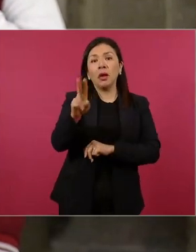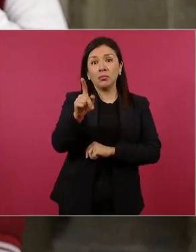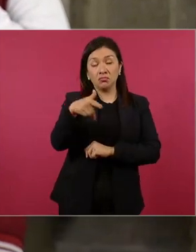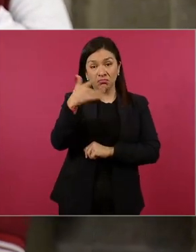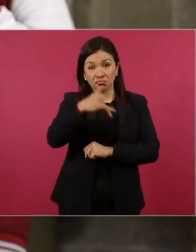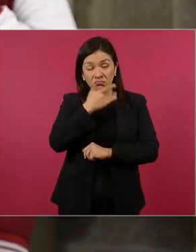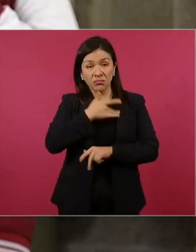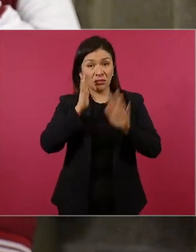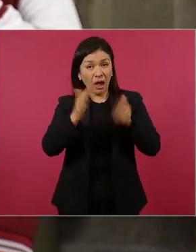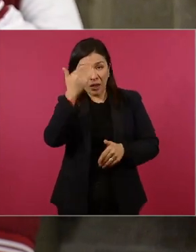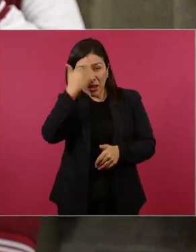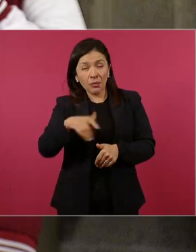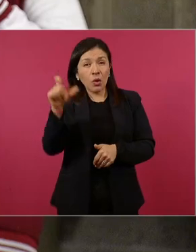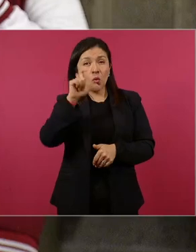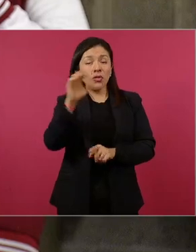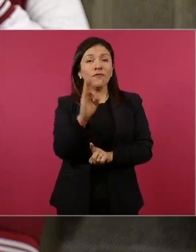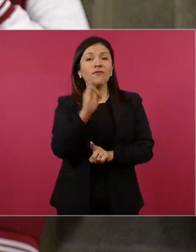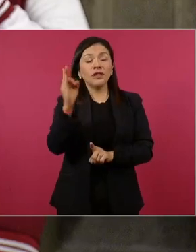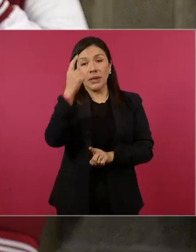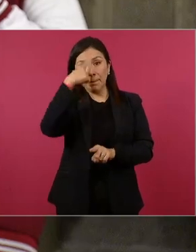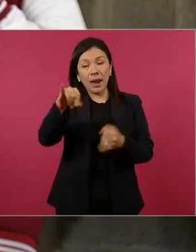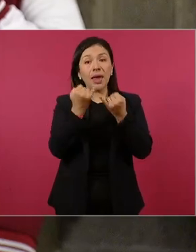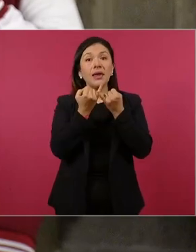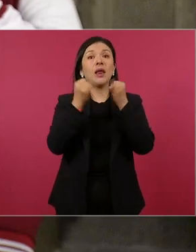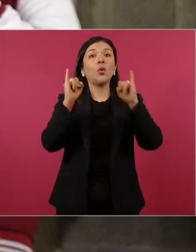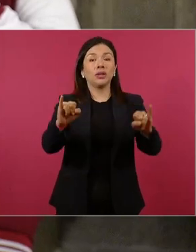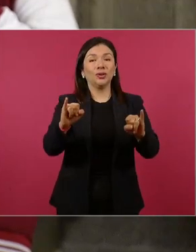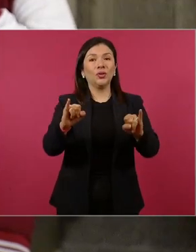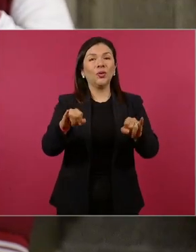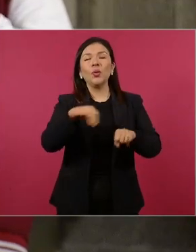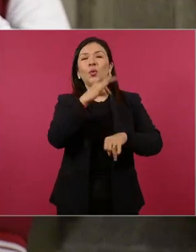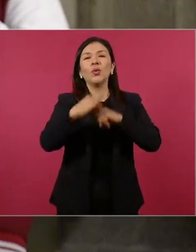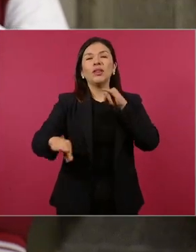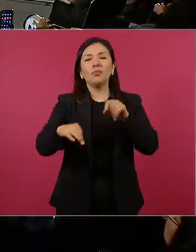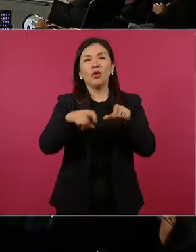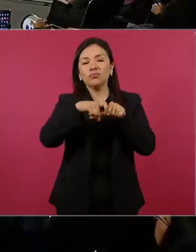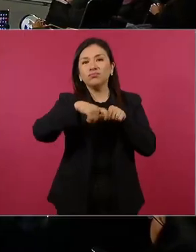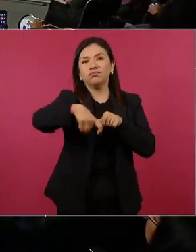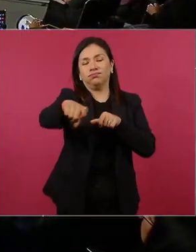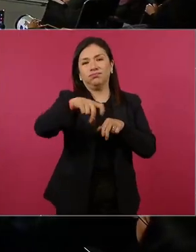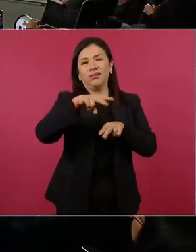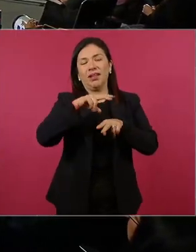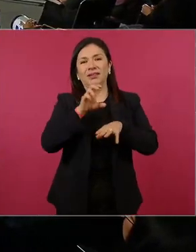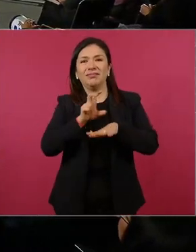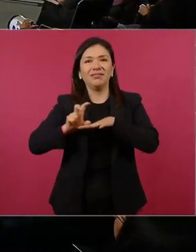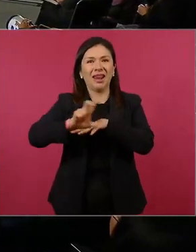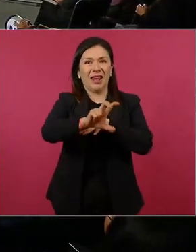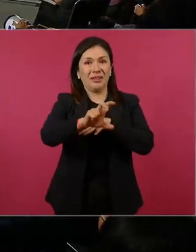fecha para la inauguración de los últimos tramos del Tren Maya? Muchas gracias. Sí,